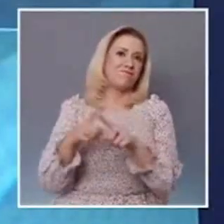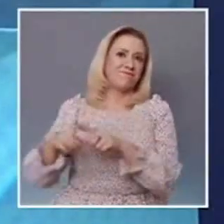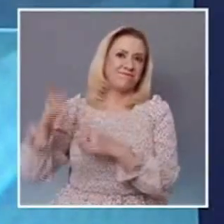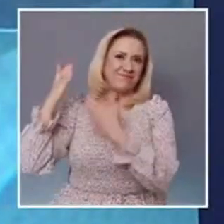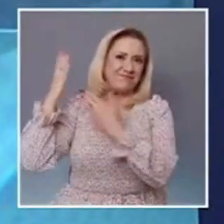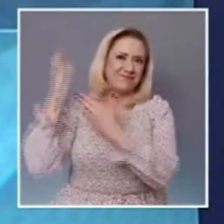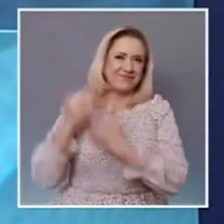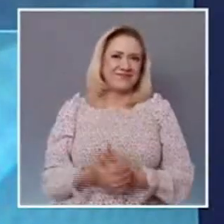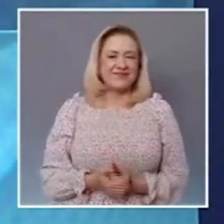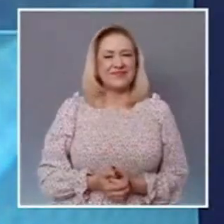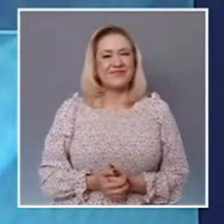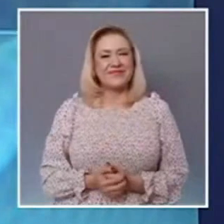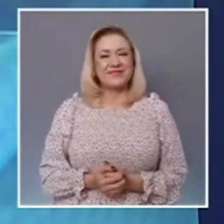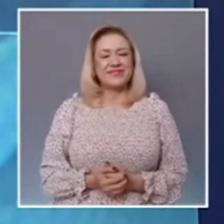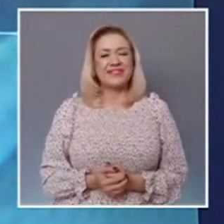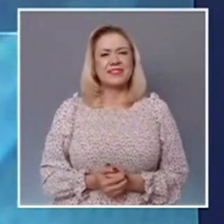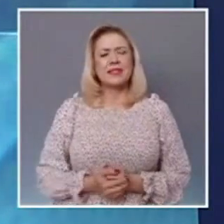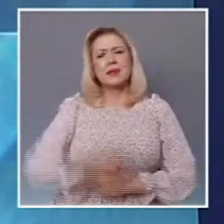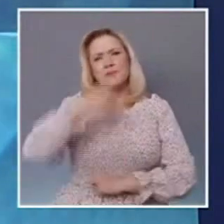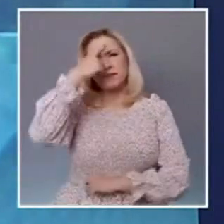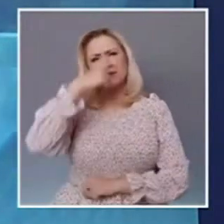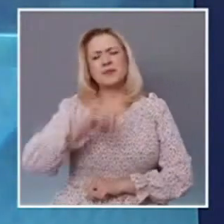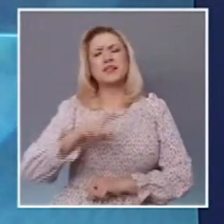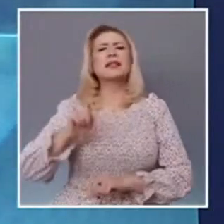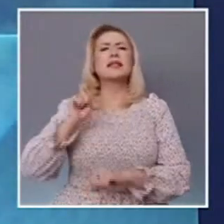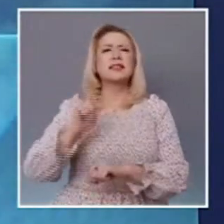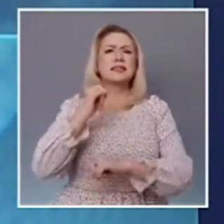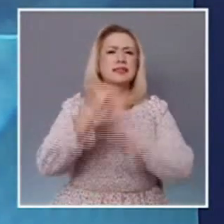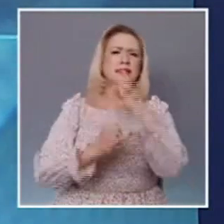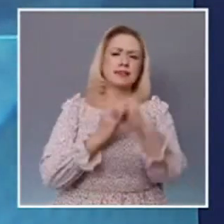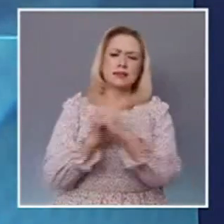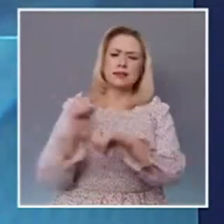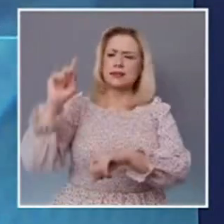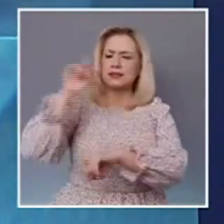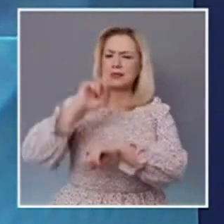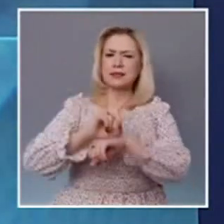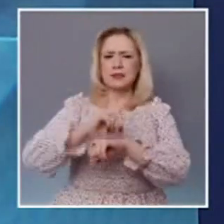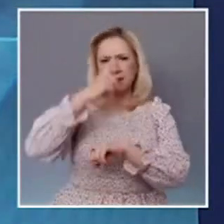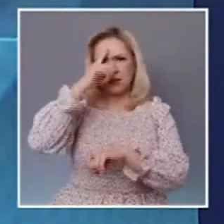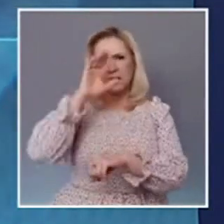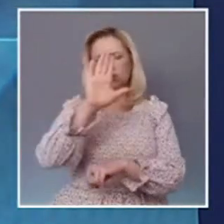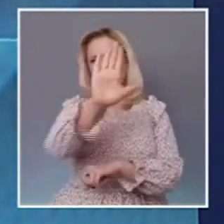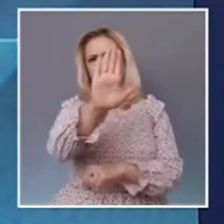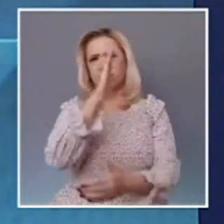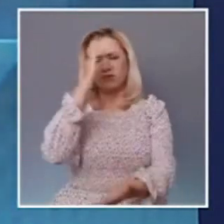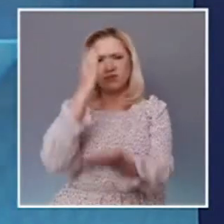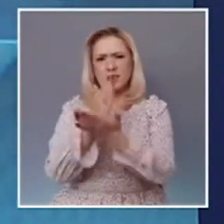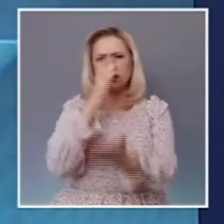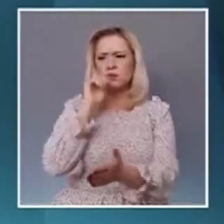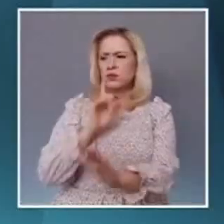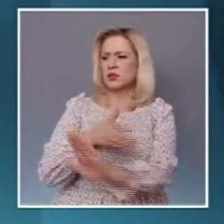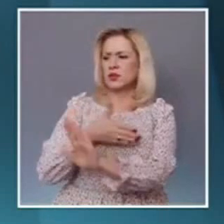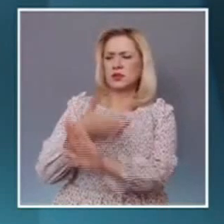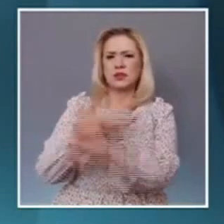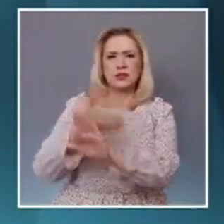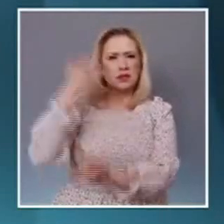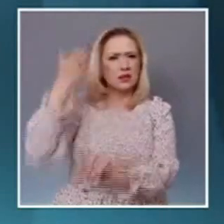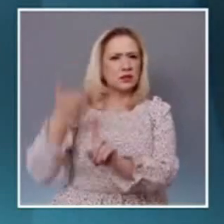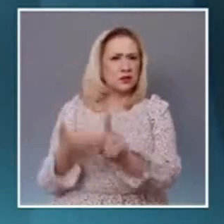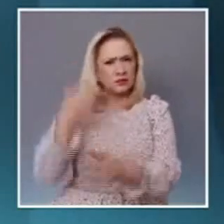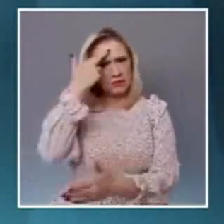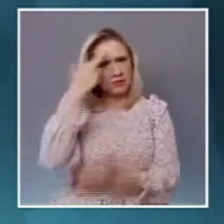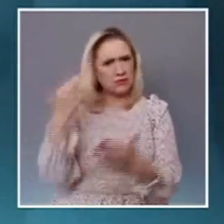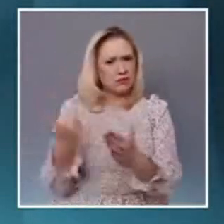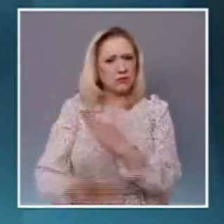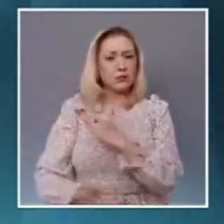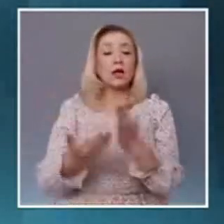Y en el marco del Día Internacional para Eliminar la Violencia en contra de la Mujer, se recordó una sentencia de la primera sala de la Corte en la que